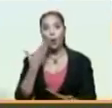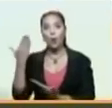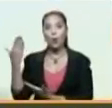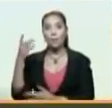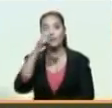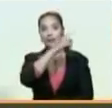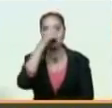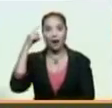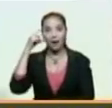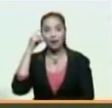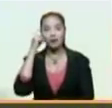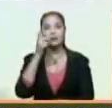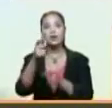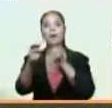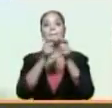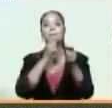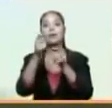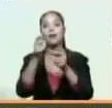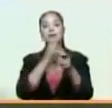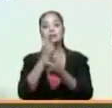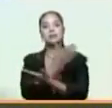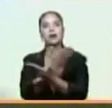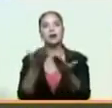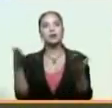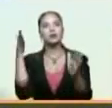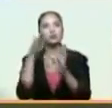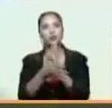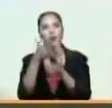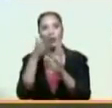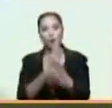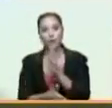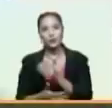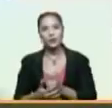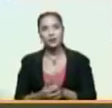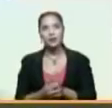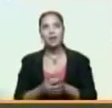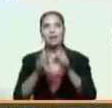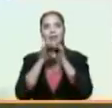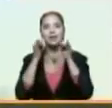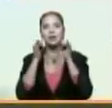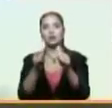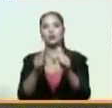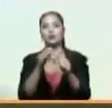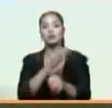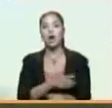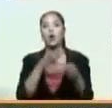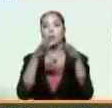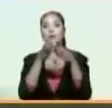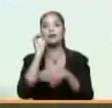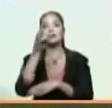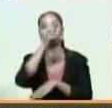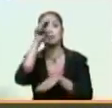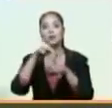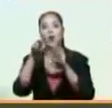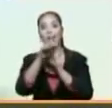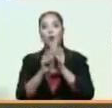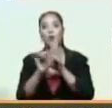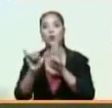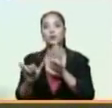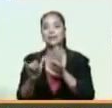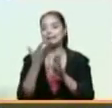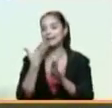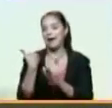República realiza una rueda de prensa en relación a la denuncia que realizó la comitiva de la Asamblea Nacional Constituyente